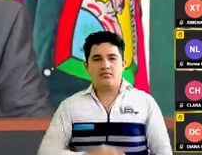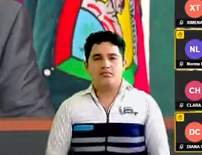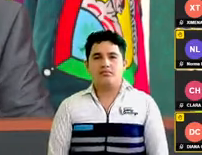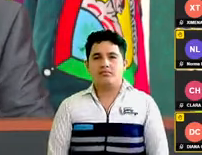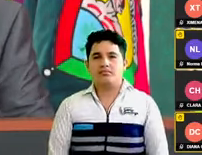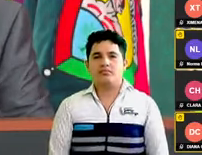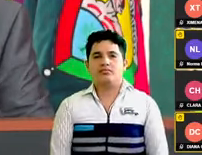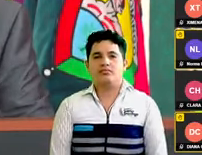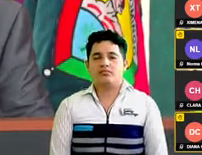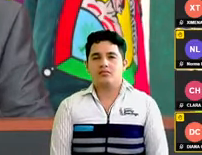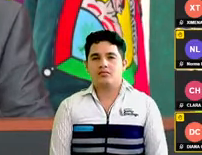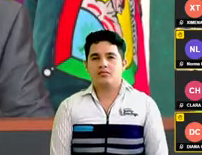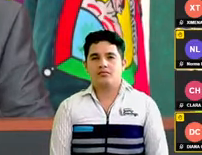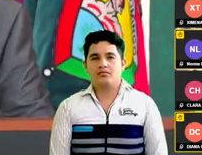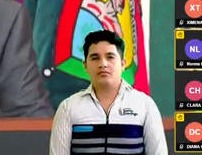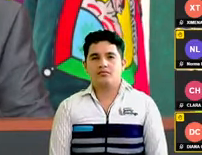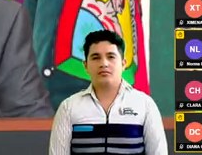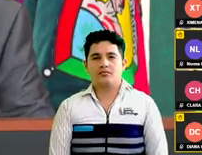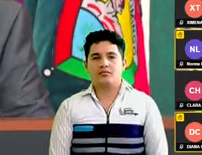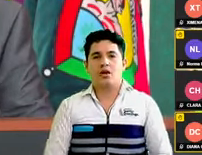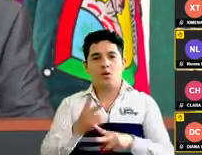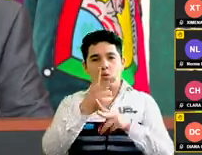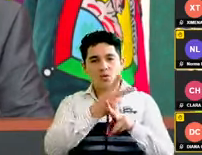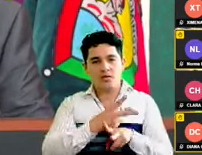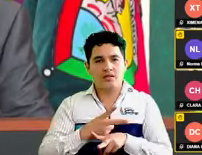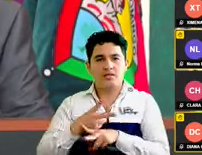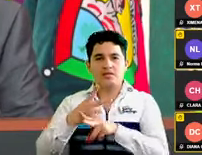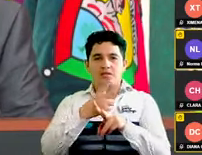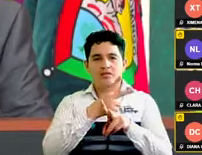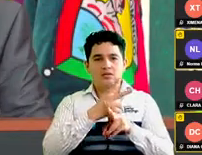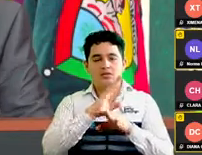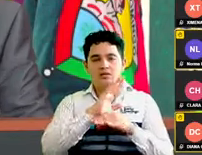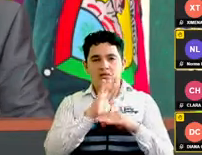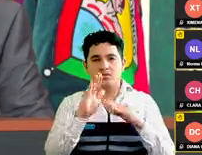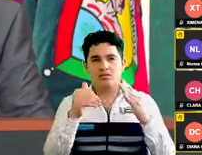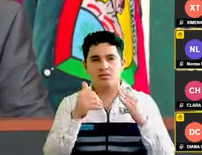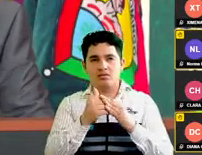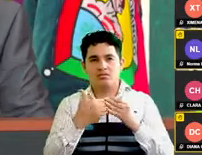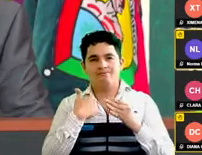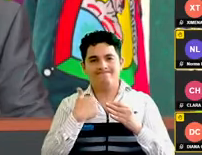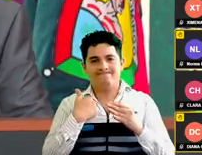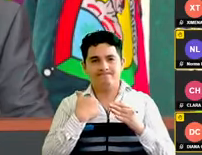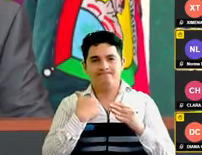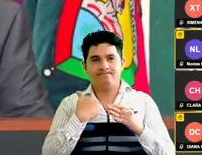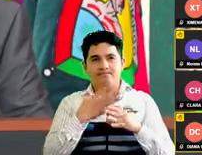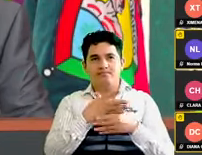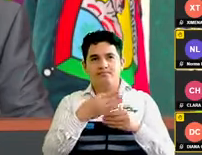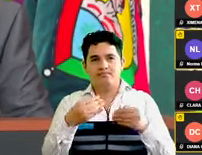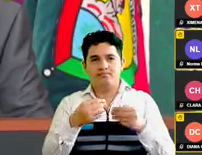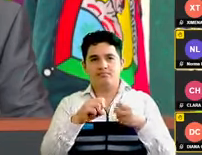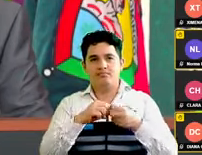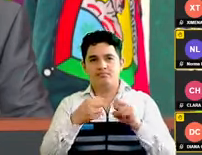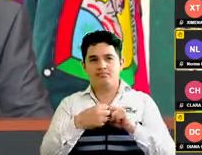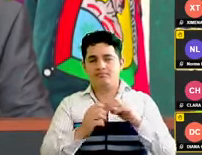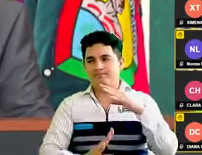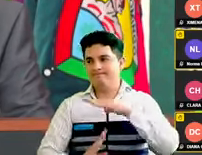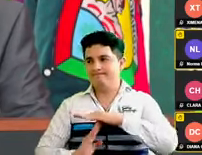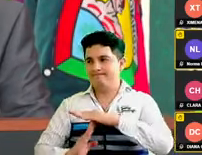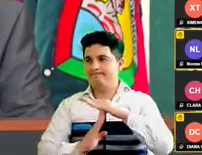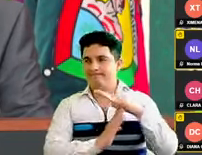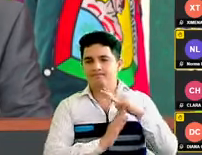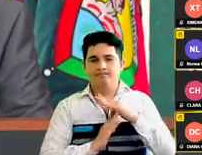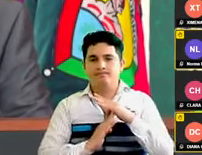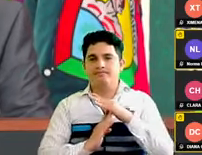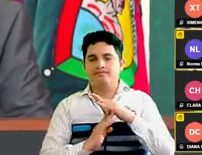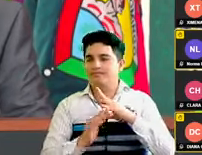compostura y cuidar y todos tener la ciudad en las condiciones más óptimas, como es